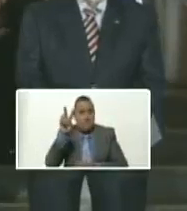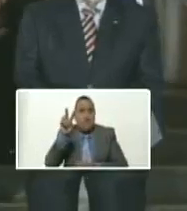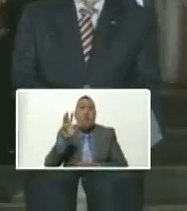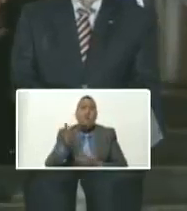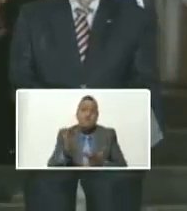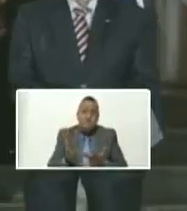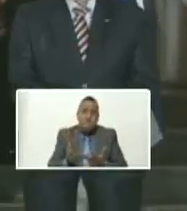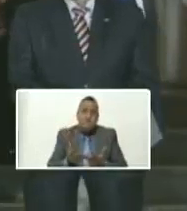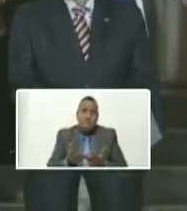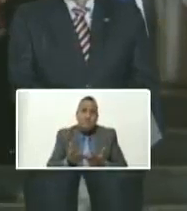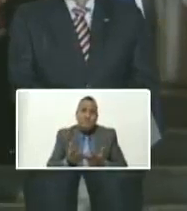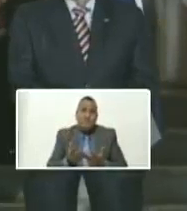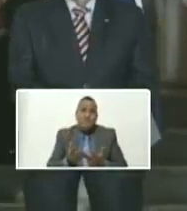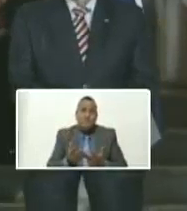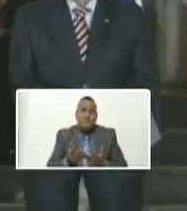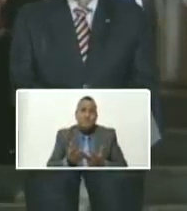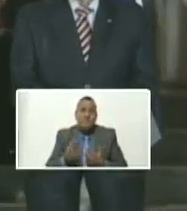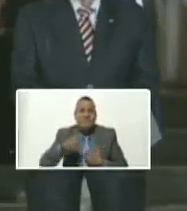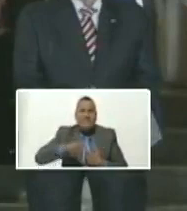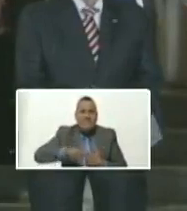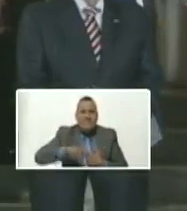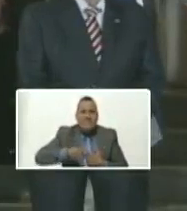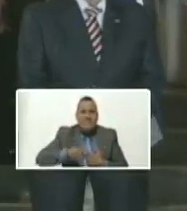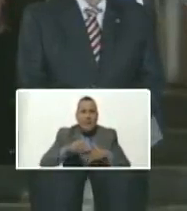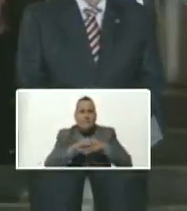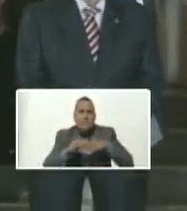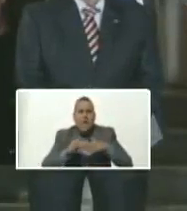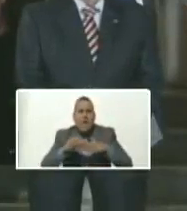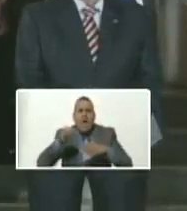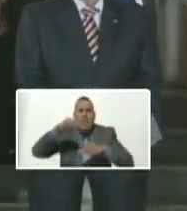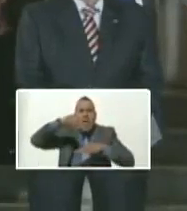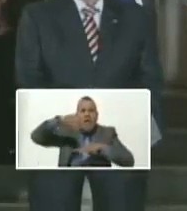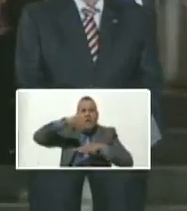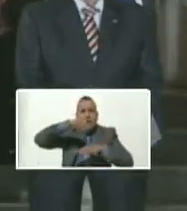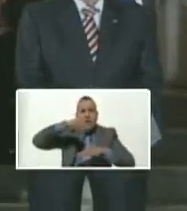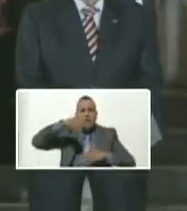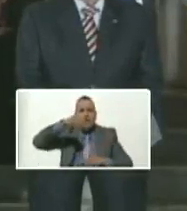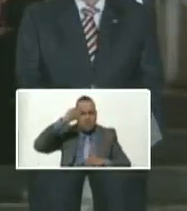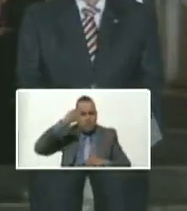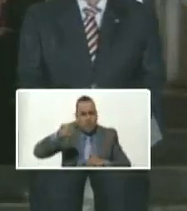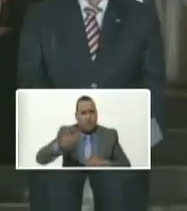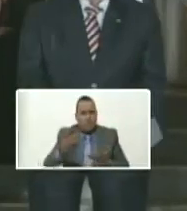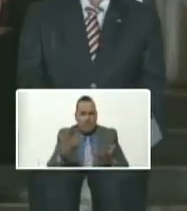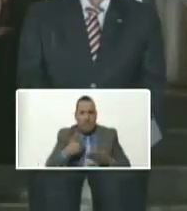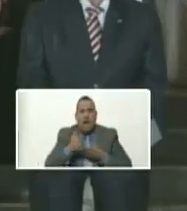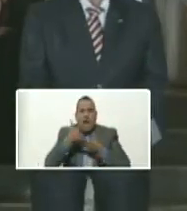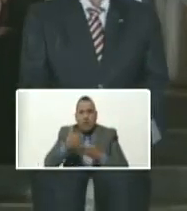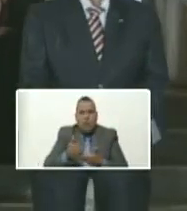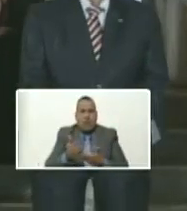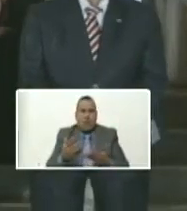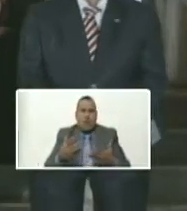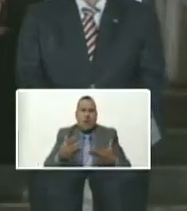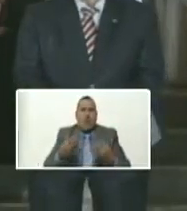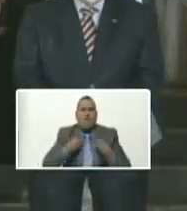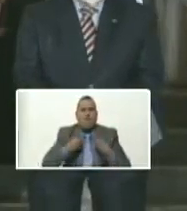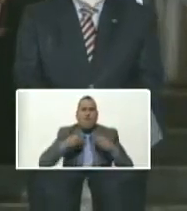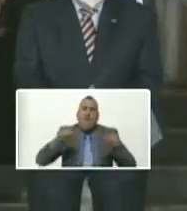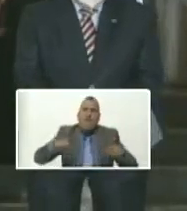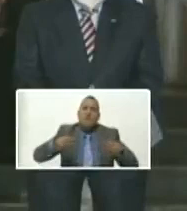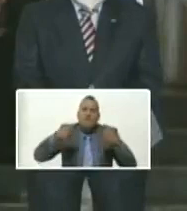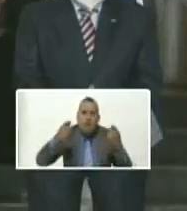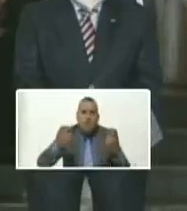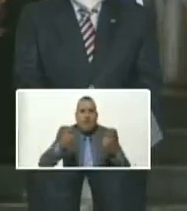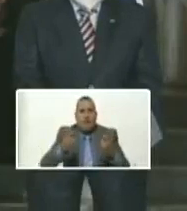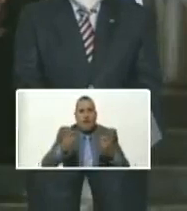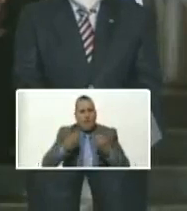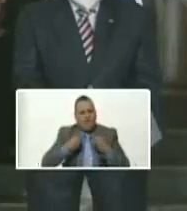que necesitan atención del pie diabético, llamado así, para salvar sus vidas, para mejorar su calidad de